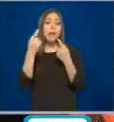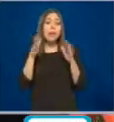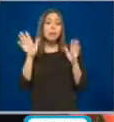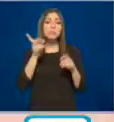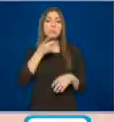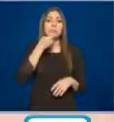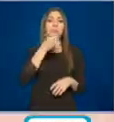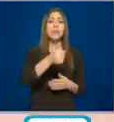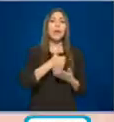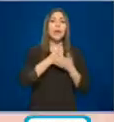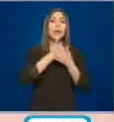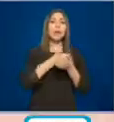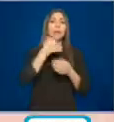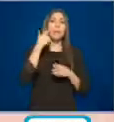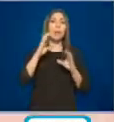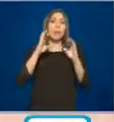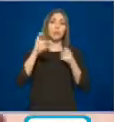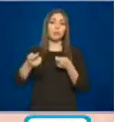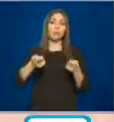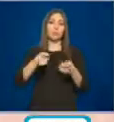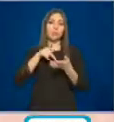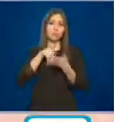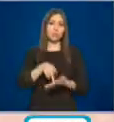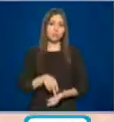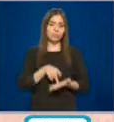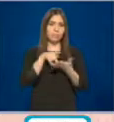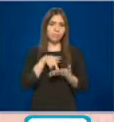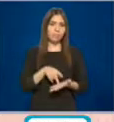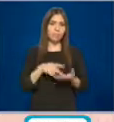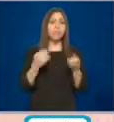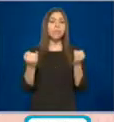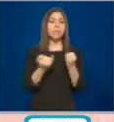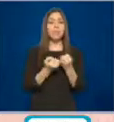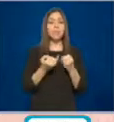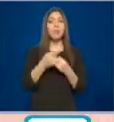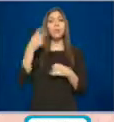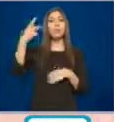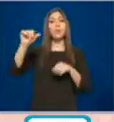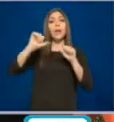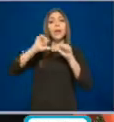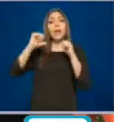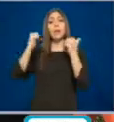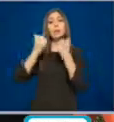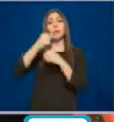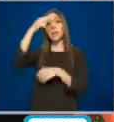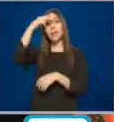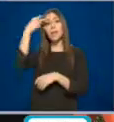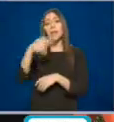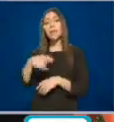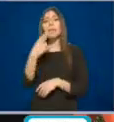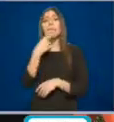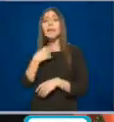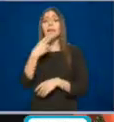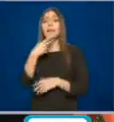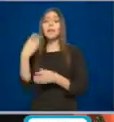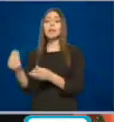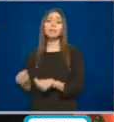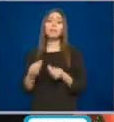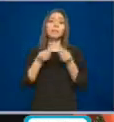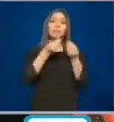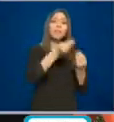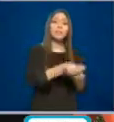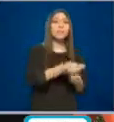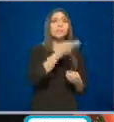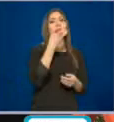ayuda para mantener el peso. Y aparte de todo, pues nos la manda la Asociación Mexicana de Diabetes, entonces quiere decir que esta receta es más